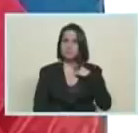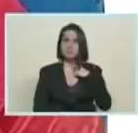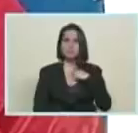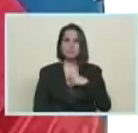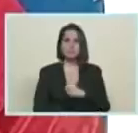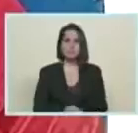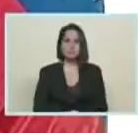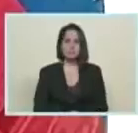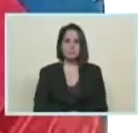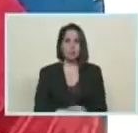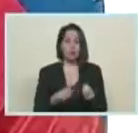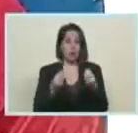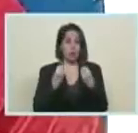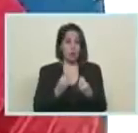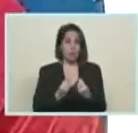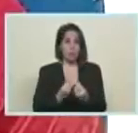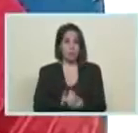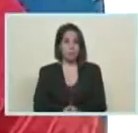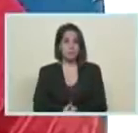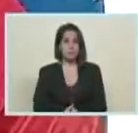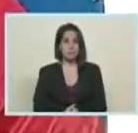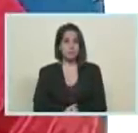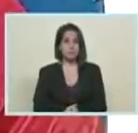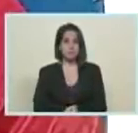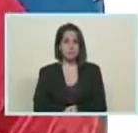Ya vamos a hablar de eso.